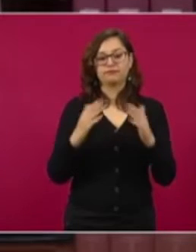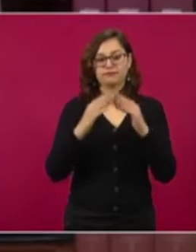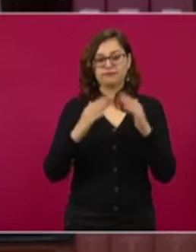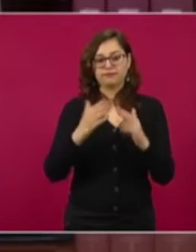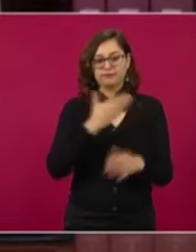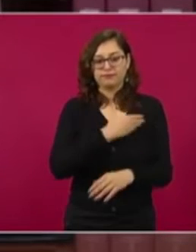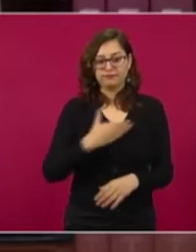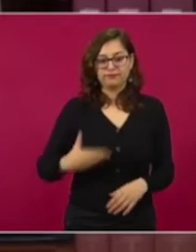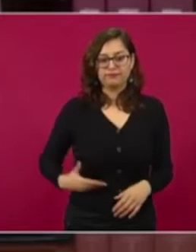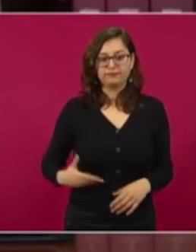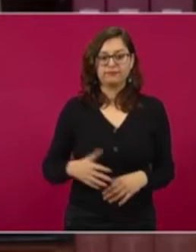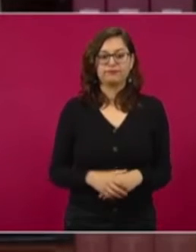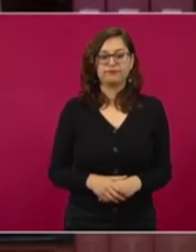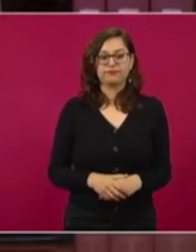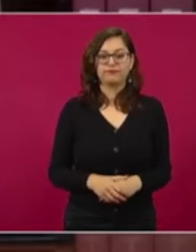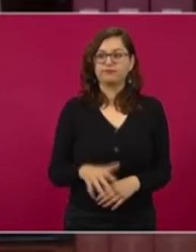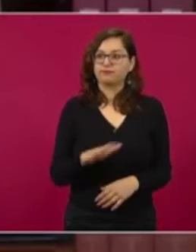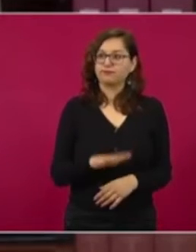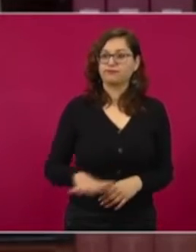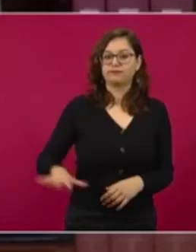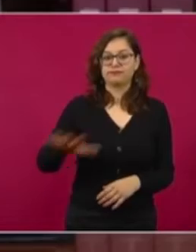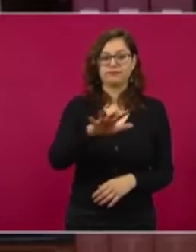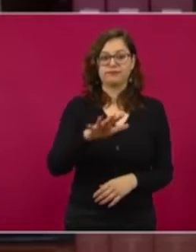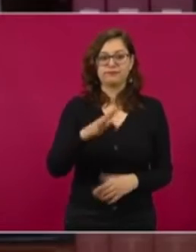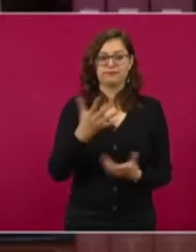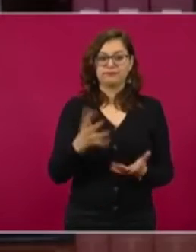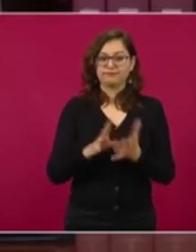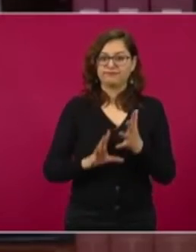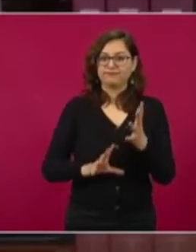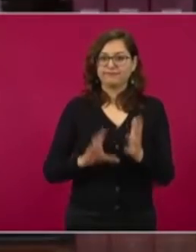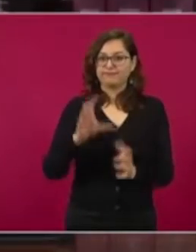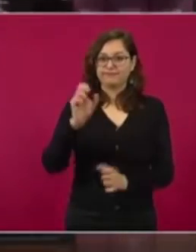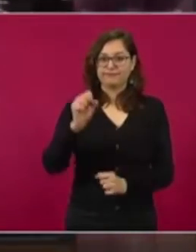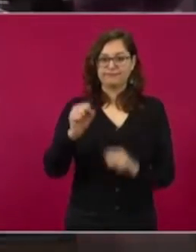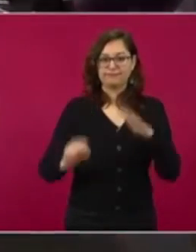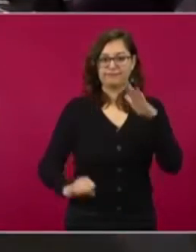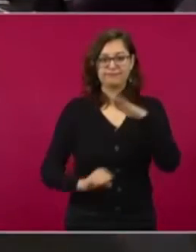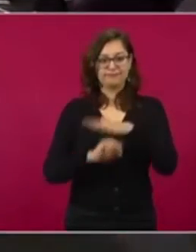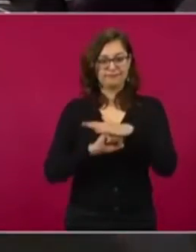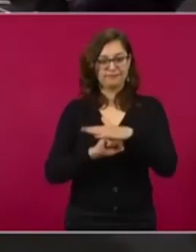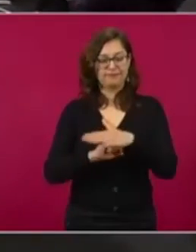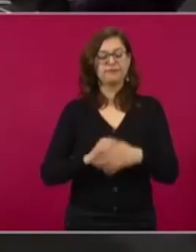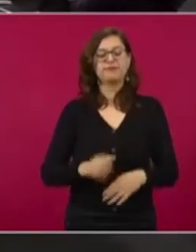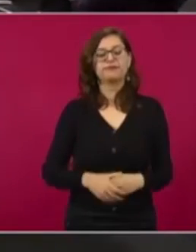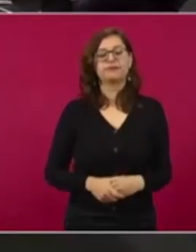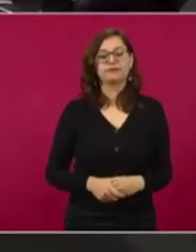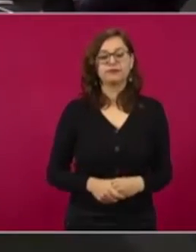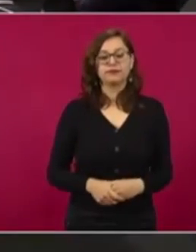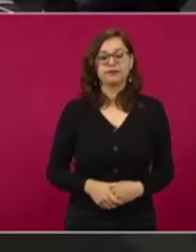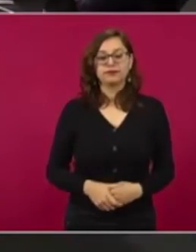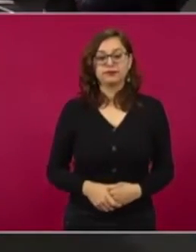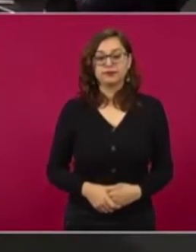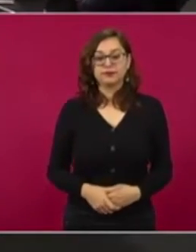México, la plaza de nuestra Constitución. Un saludo.